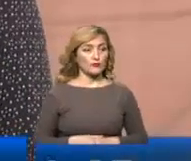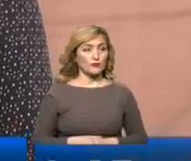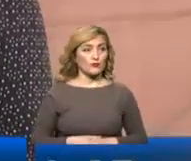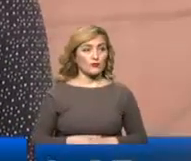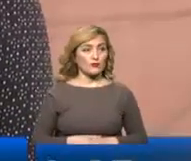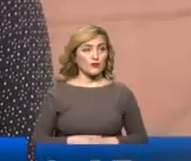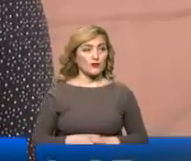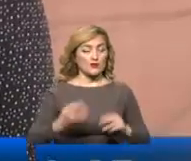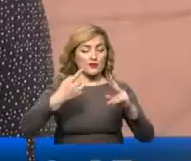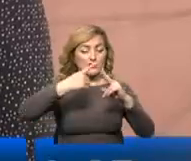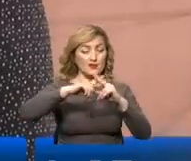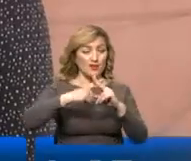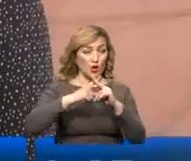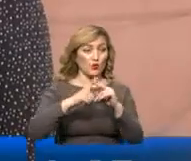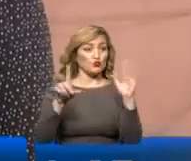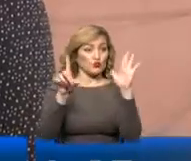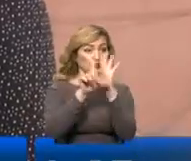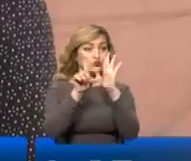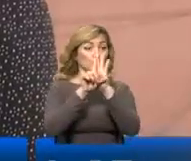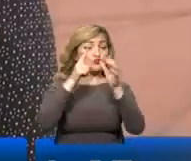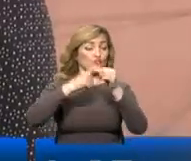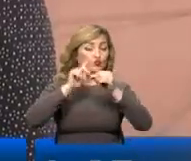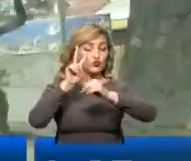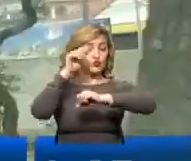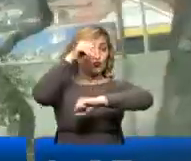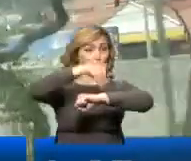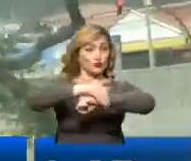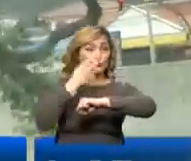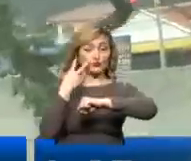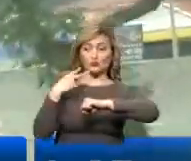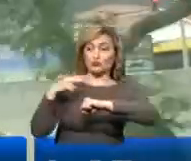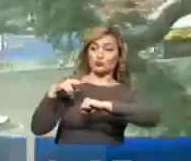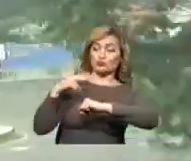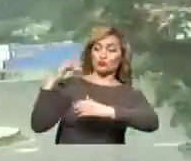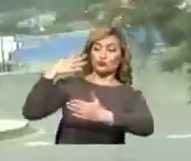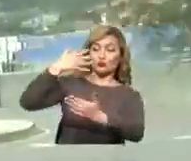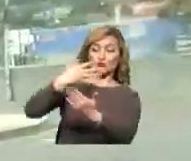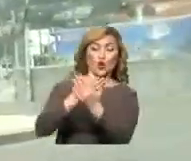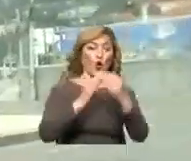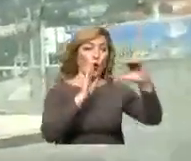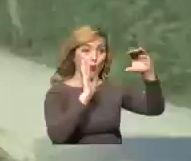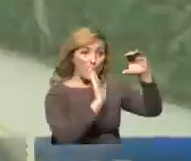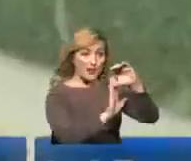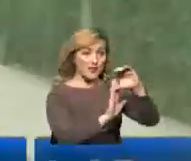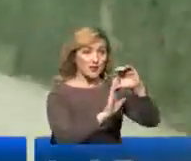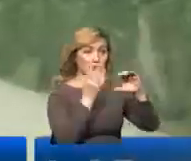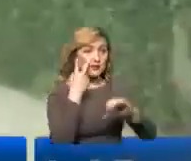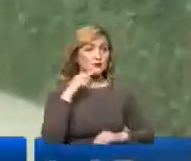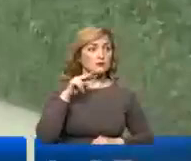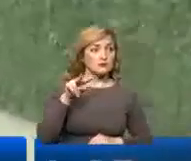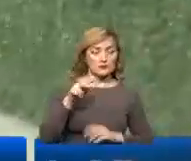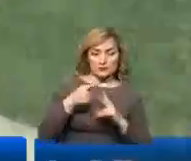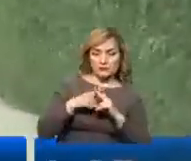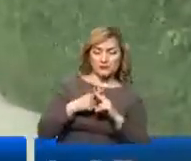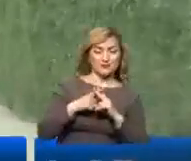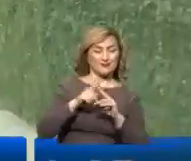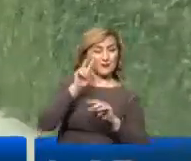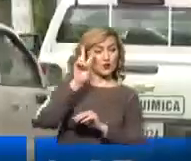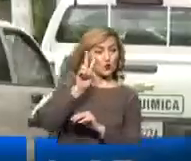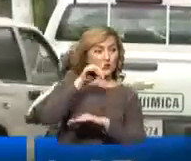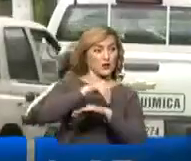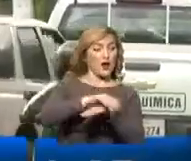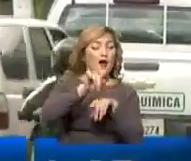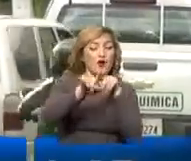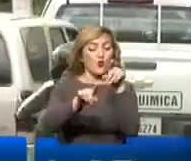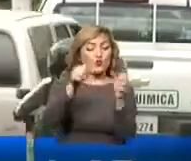vez que inició el toque de queda en Quito a las 2 de la tarde. Por ejemplo, para llegar a Cumbayá se puede ver que una vez que inició el toque de queda aún